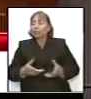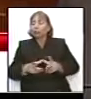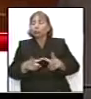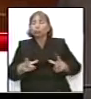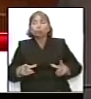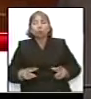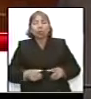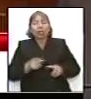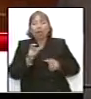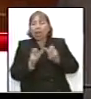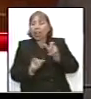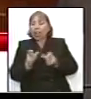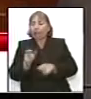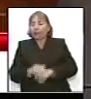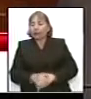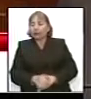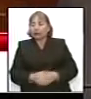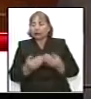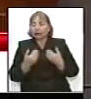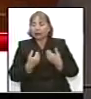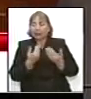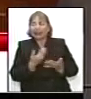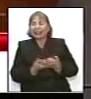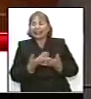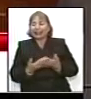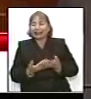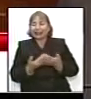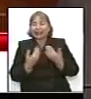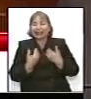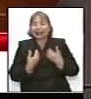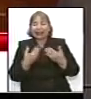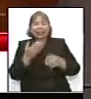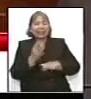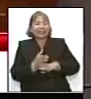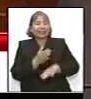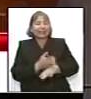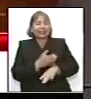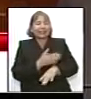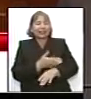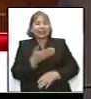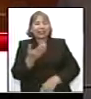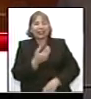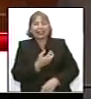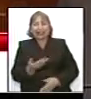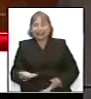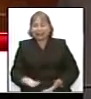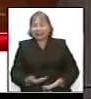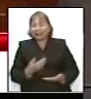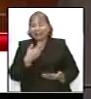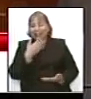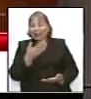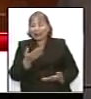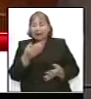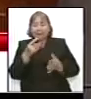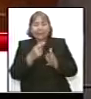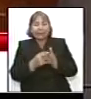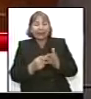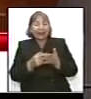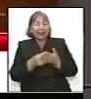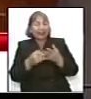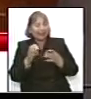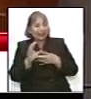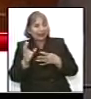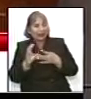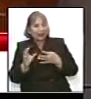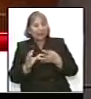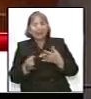los ciudadanos tenemos las herramientas para contribuir al desarrollo del país, y San Marcos es el mejor ejemplo de ello. Un espacio crítico, un espacio